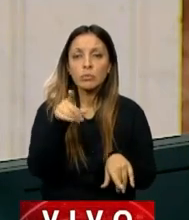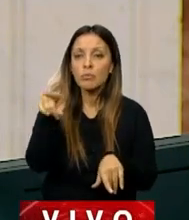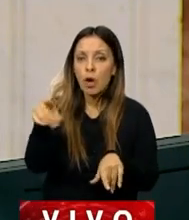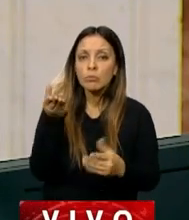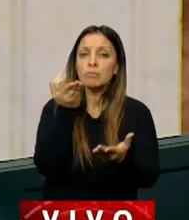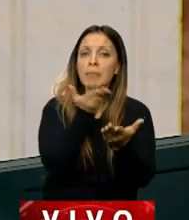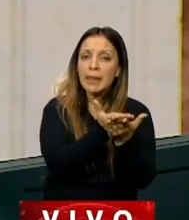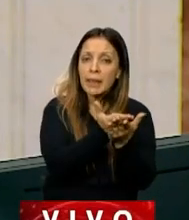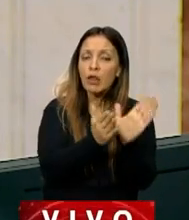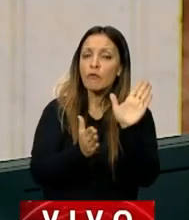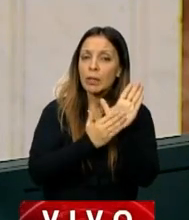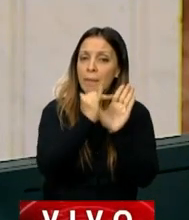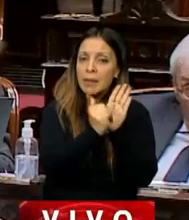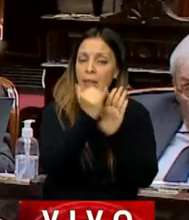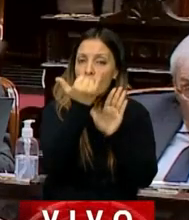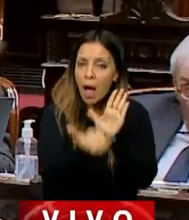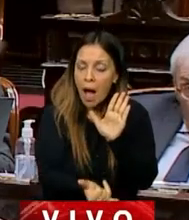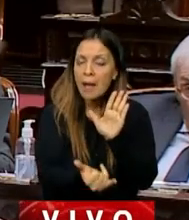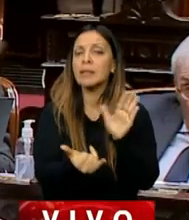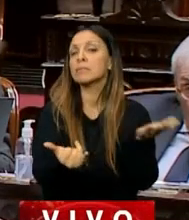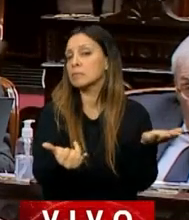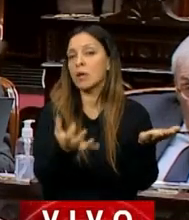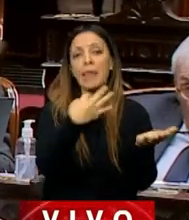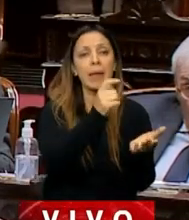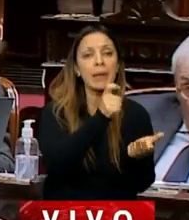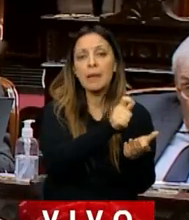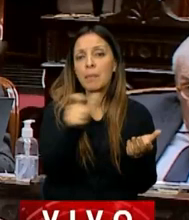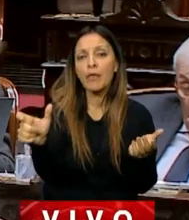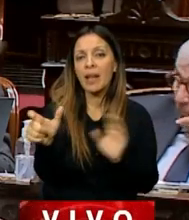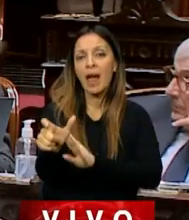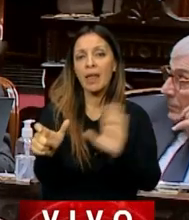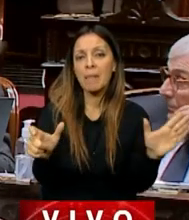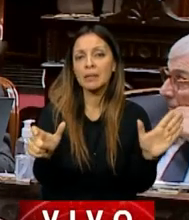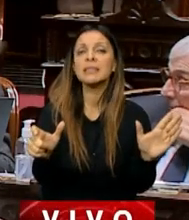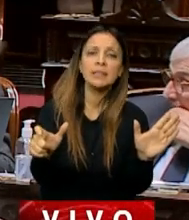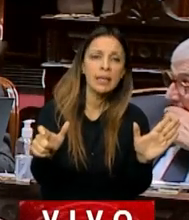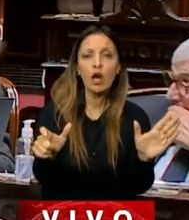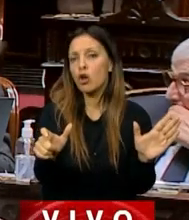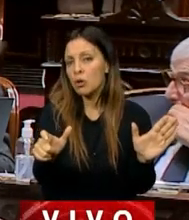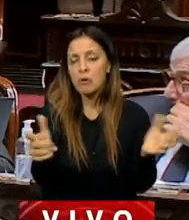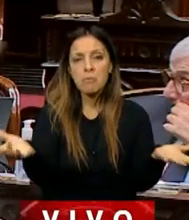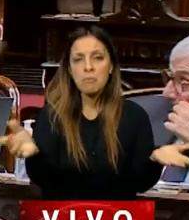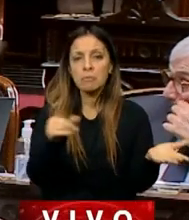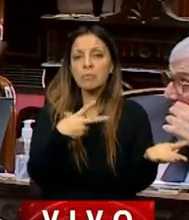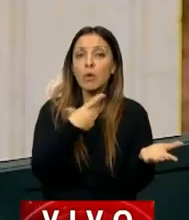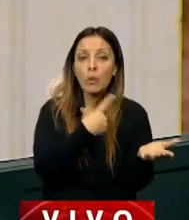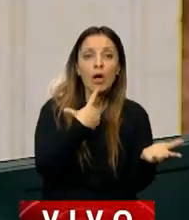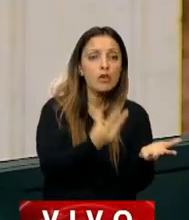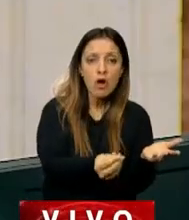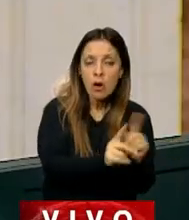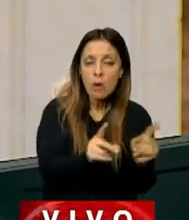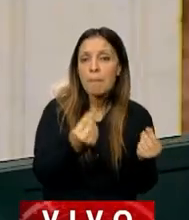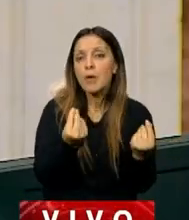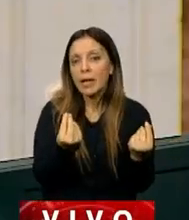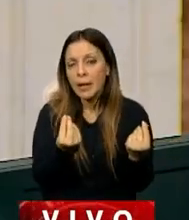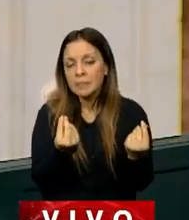una moción fundamentando el pedido, le tiene que responder por qué no va a, digamos, no va a aceptar la moción